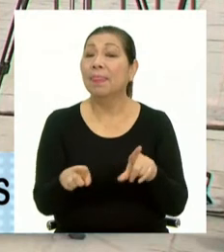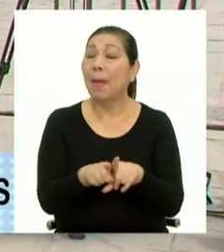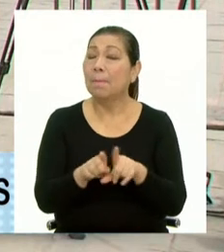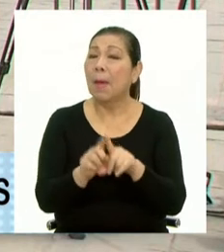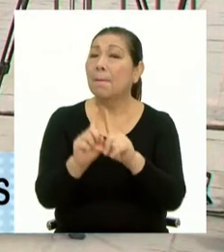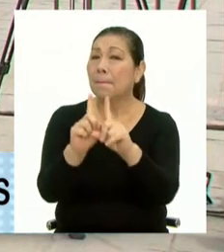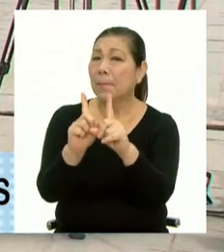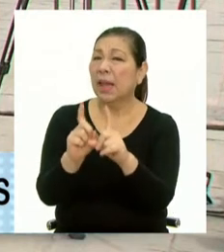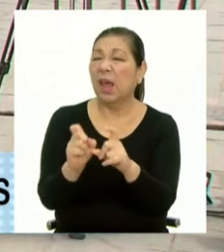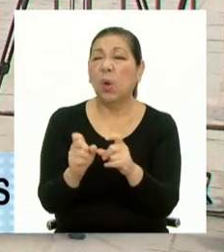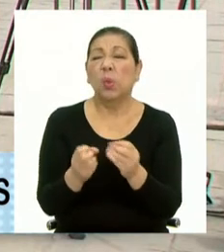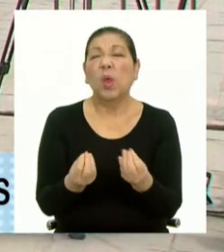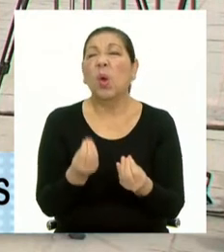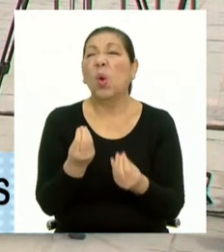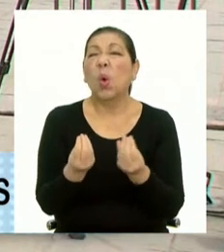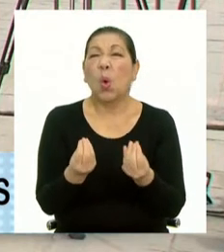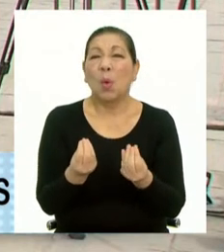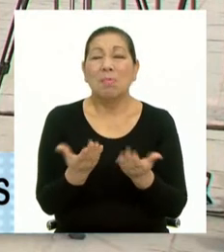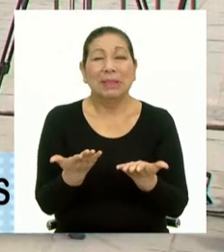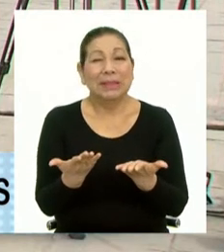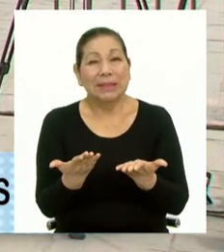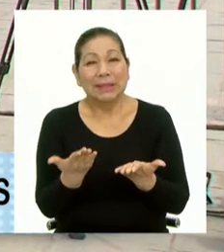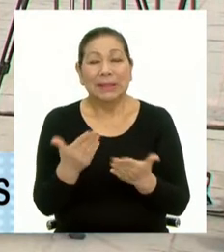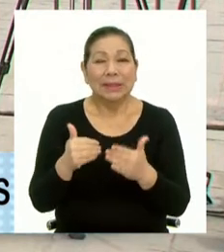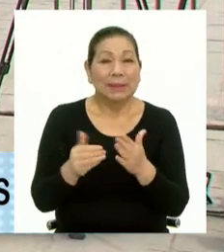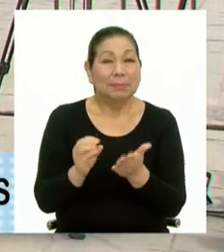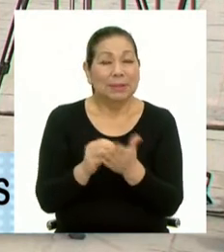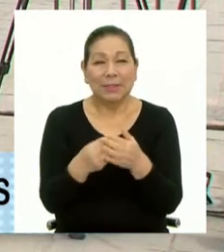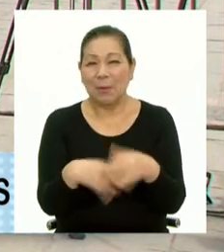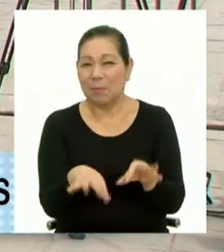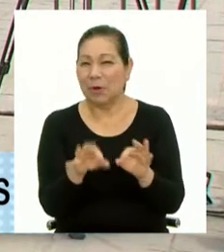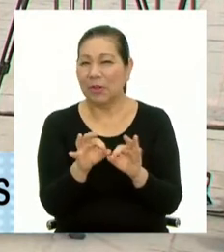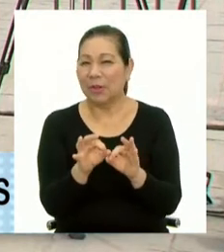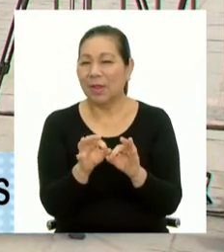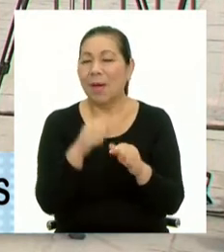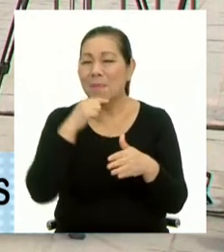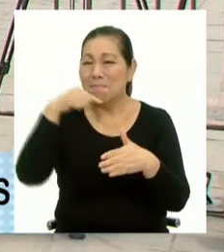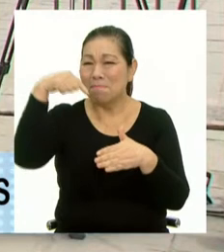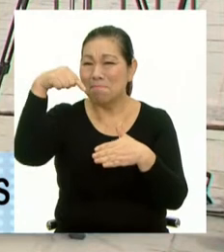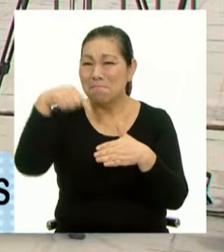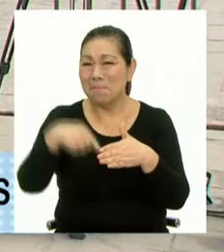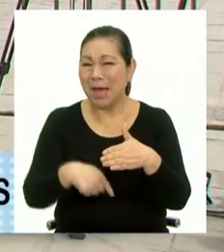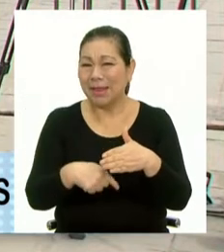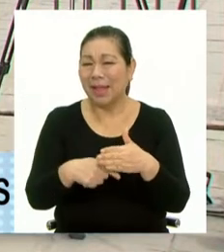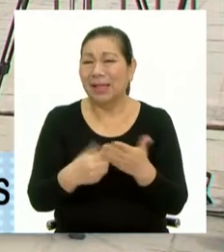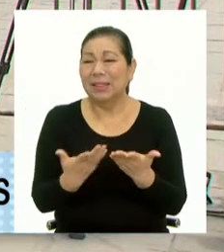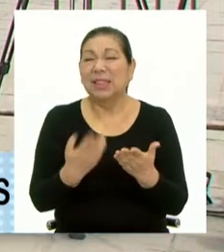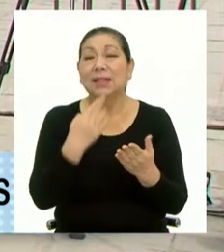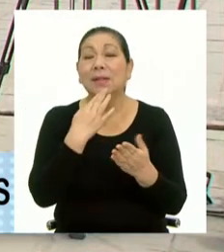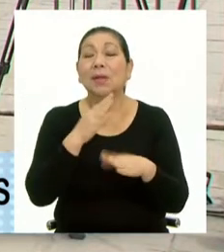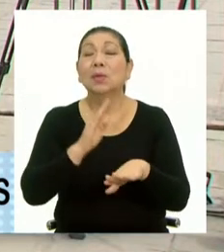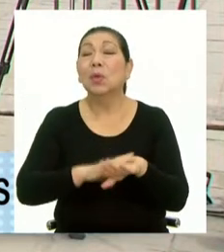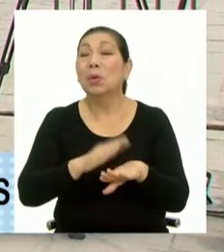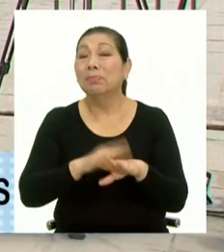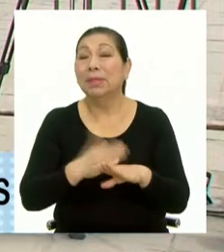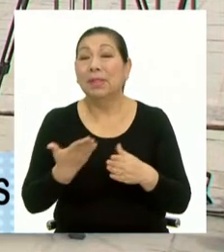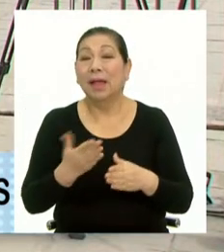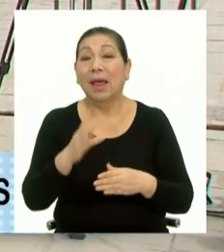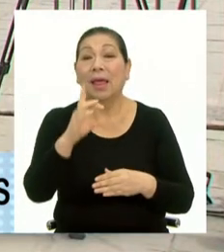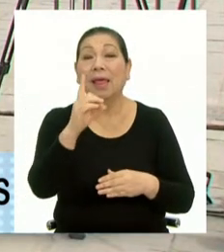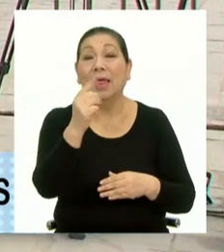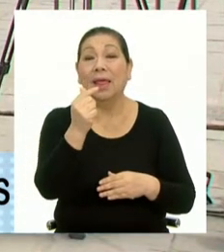consultó solo este caso emblemático de un feminicidio cuyo responsable es